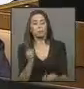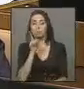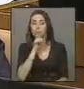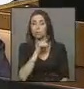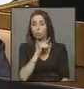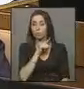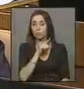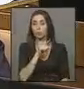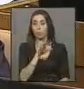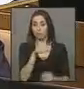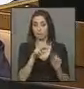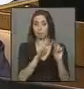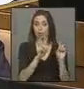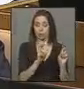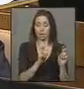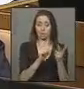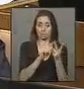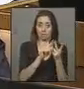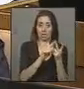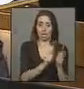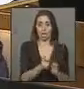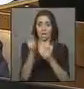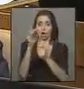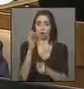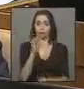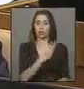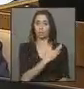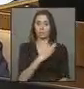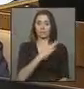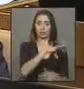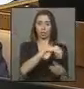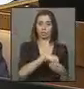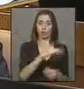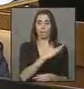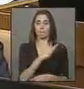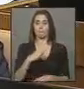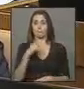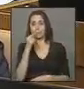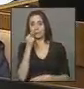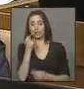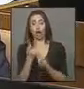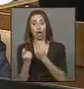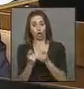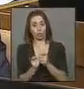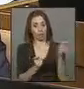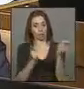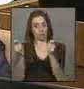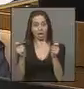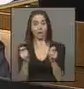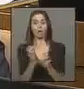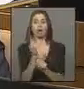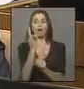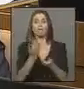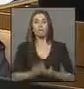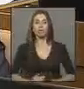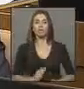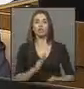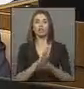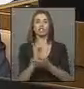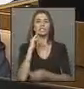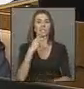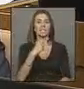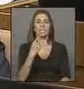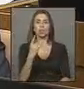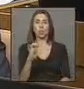por último, en la misma materia y con un oficio a las mismas personas, Ministro del Interior, Ministro de Economía, que respecto a la Fundación Chinquibur, que una fundación